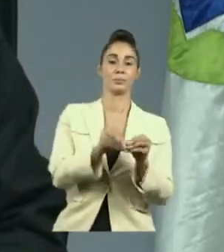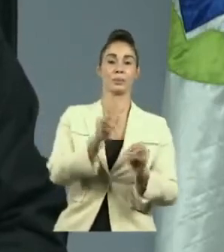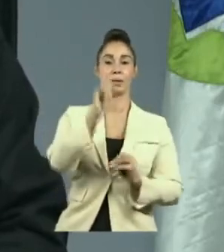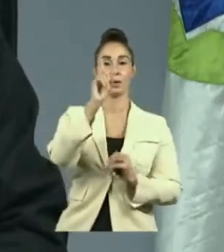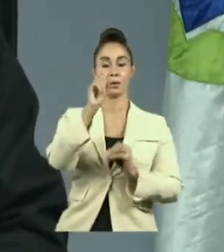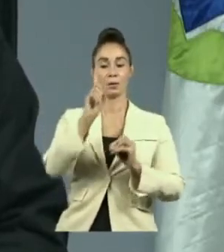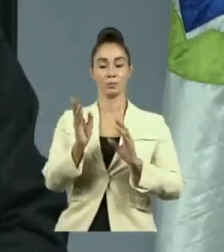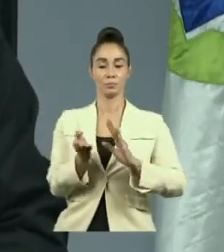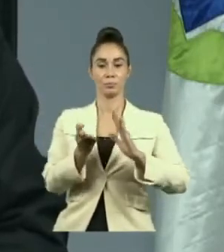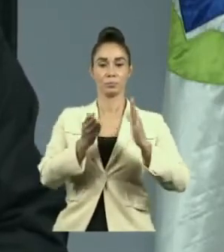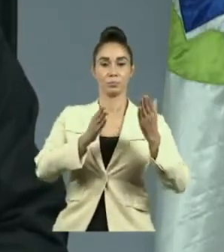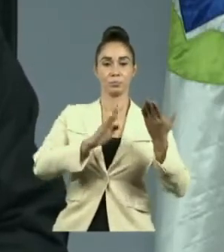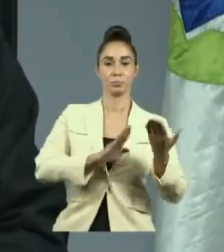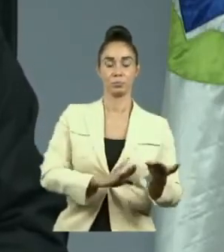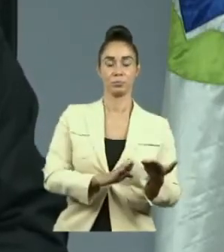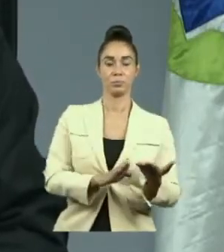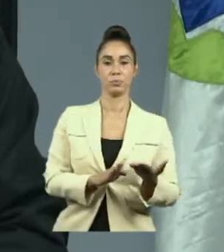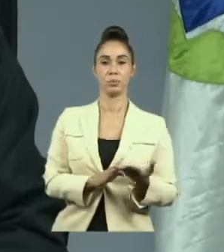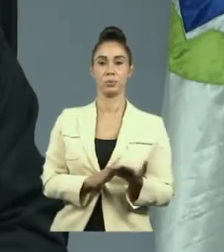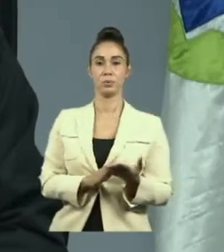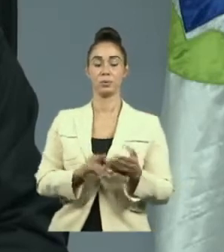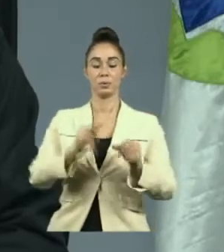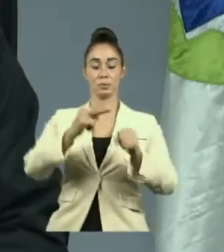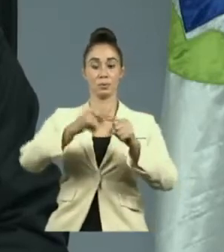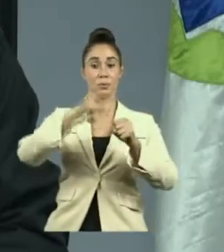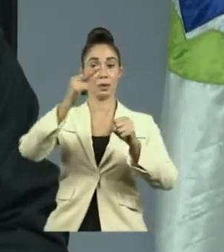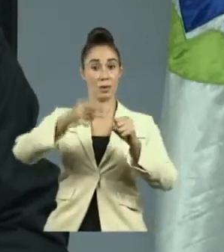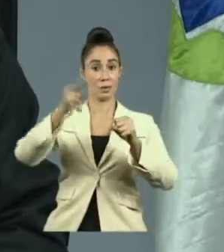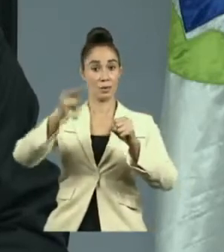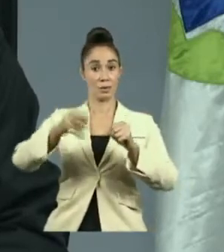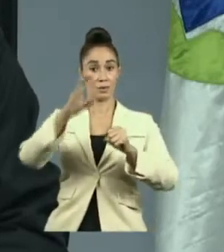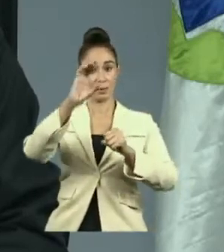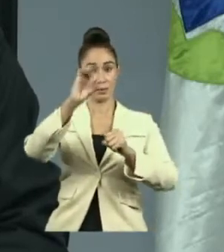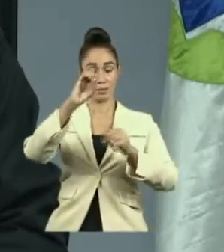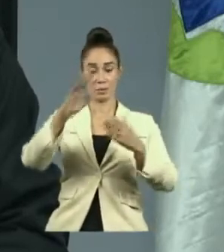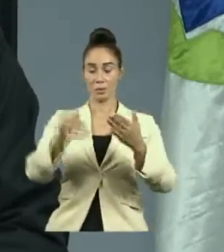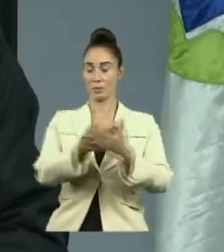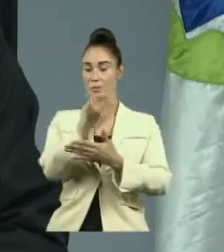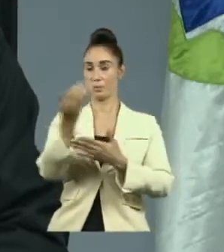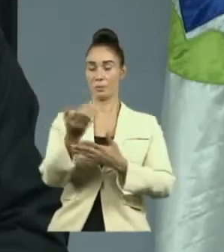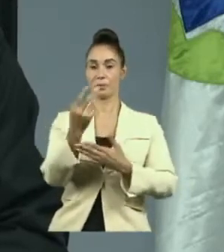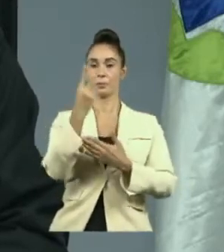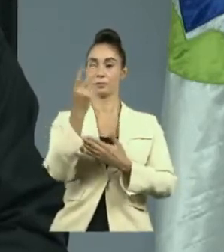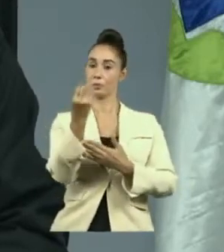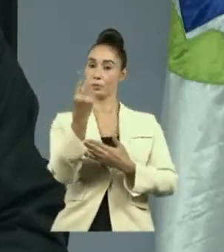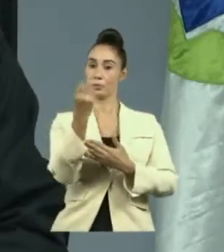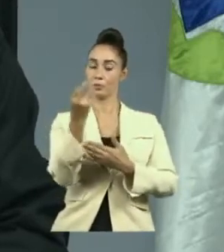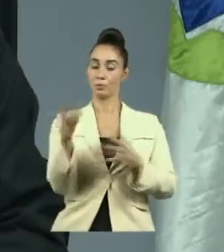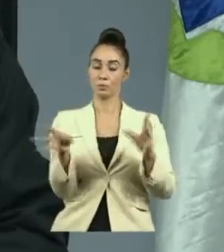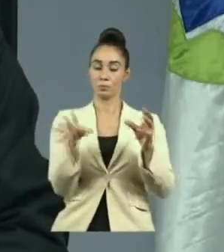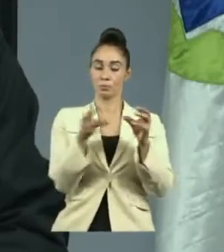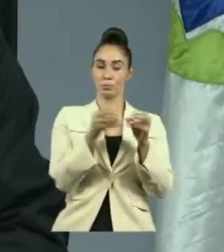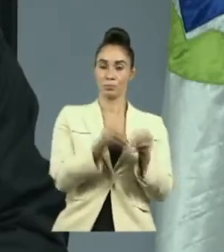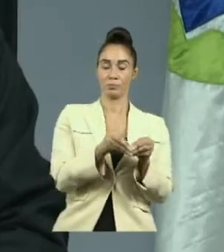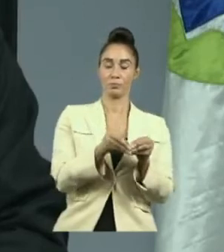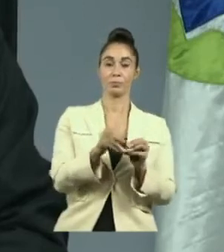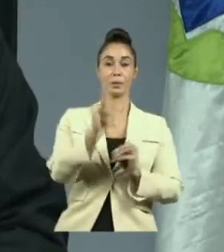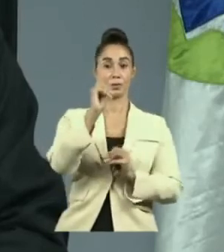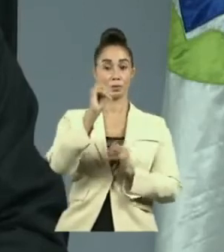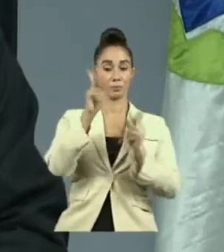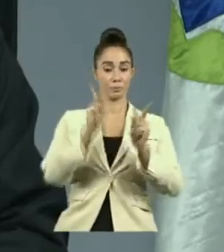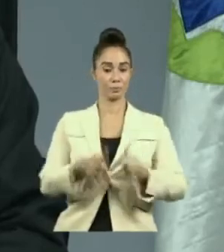fallecimiento hato mayor 0 casos nuevos 12 acumula 22